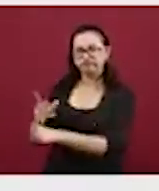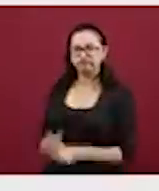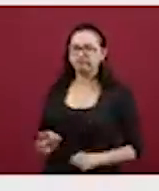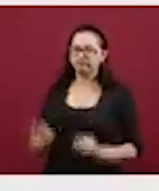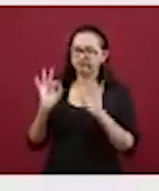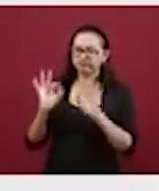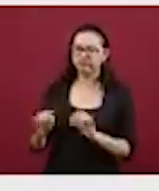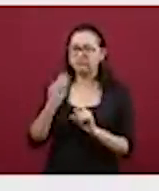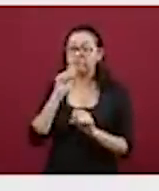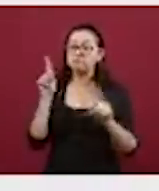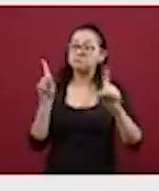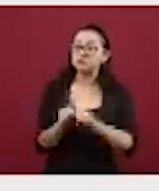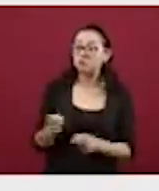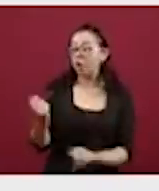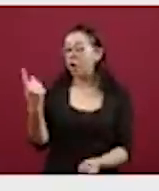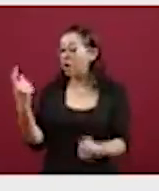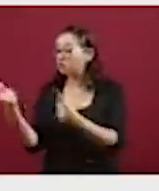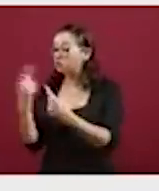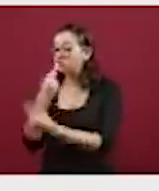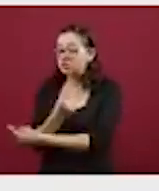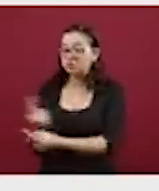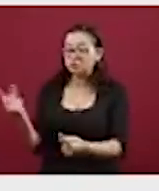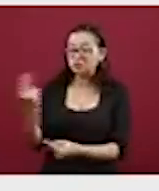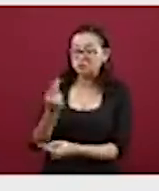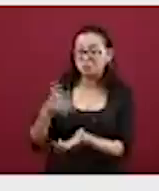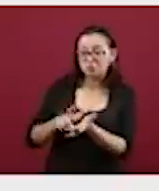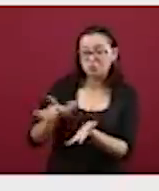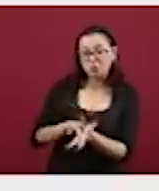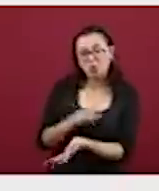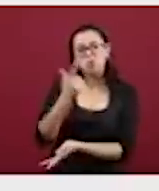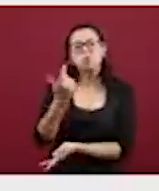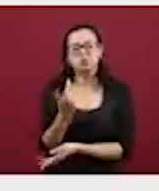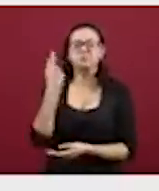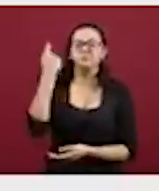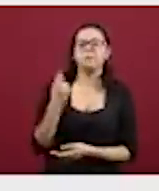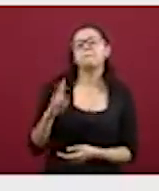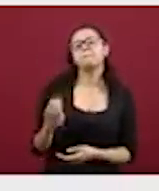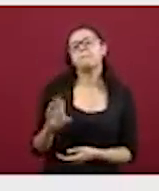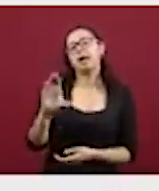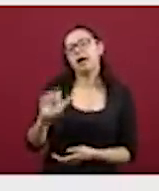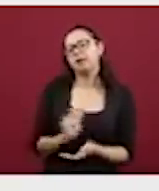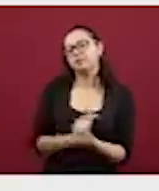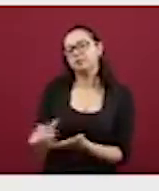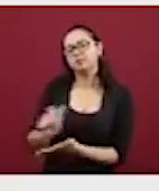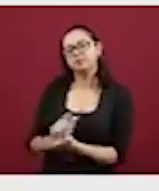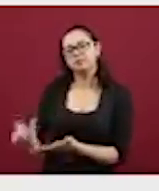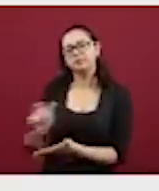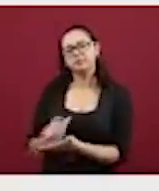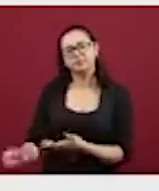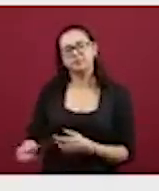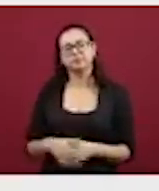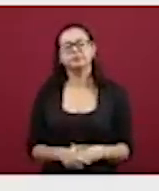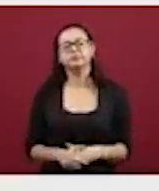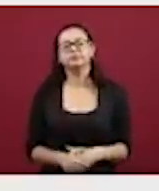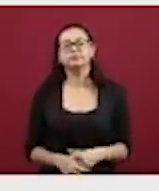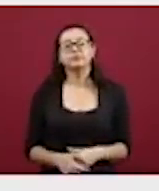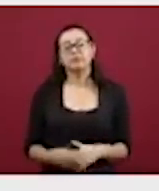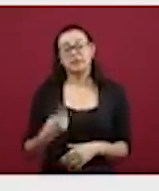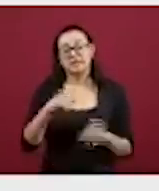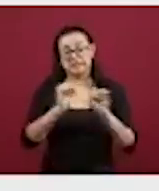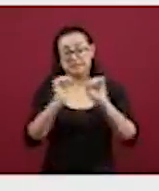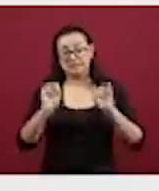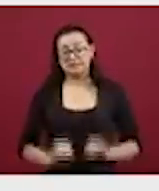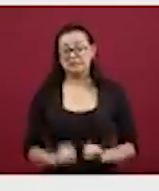la permanencia en la escuela. El Sistema Nacional de Mejora Continua de la Educación va a tener un consejo